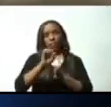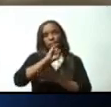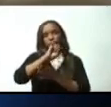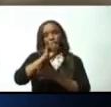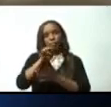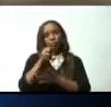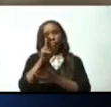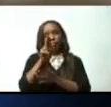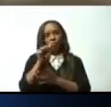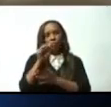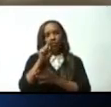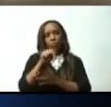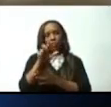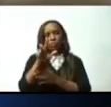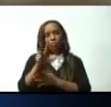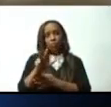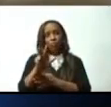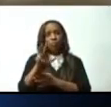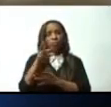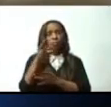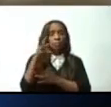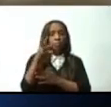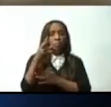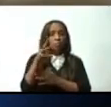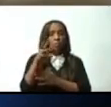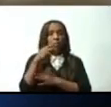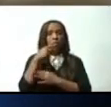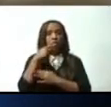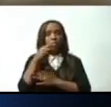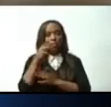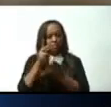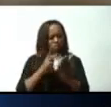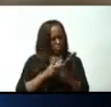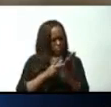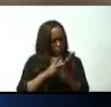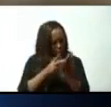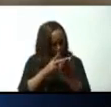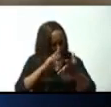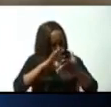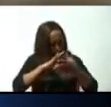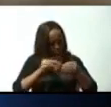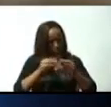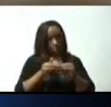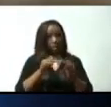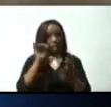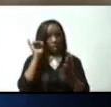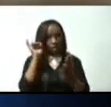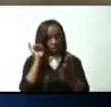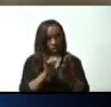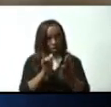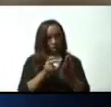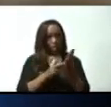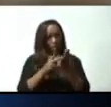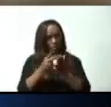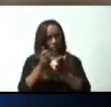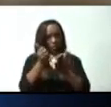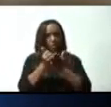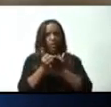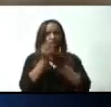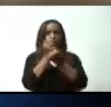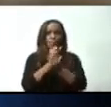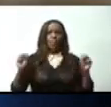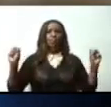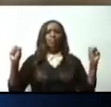verdad, y la verdad nos hará libre. Quiero referirme al tema que